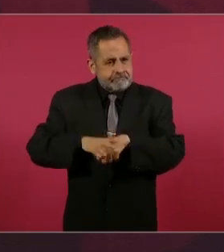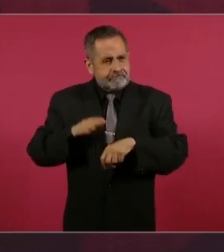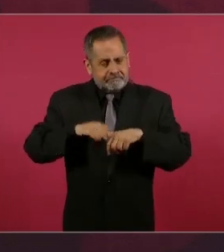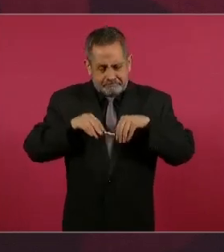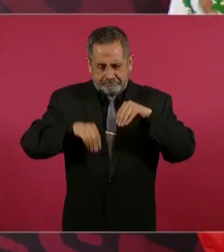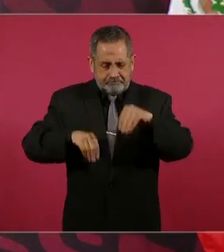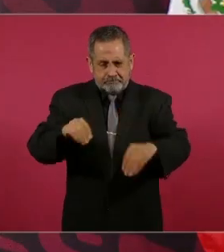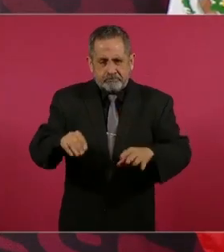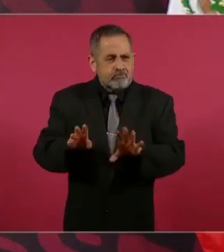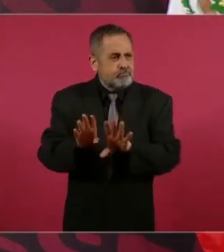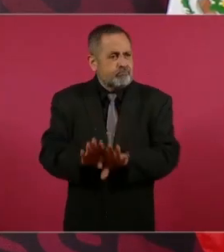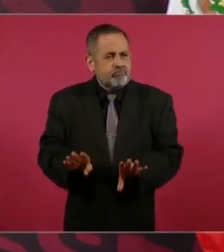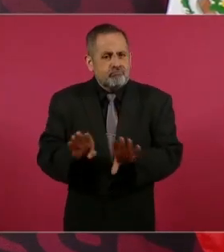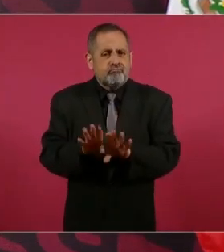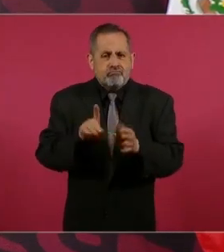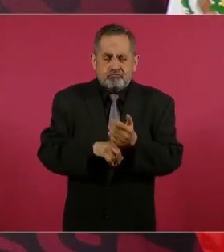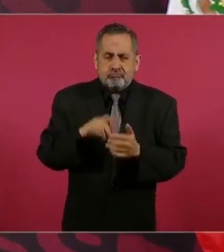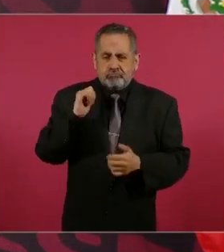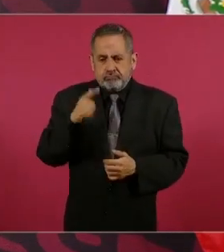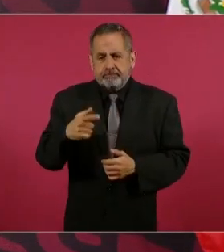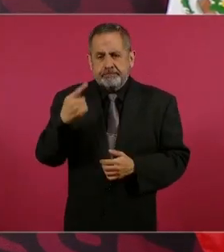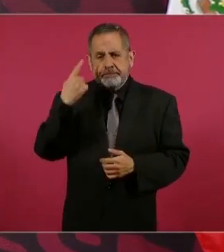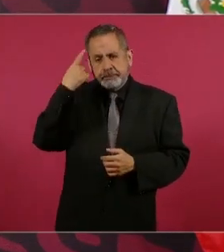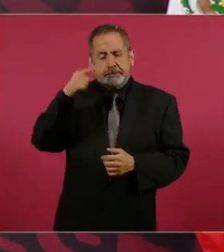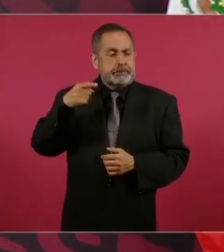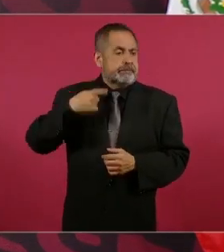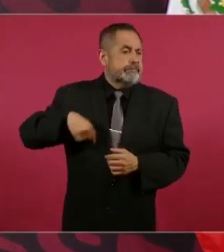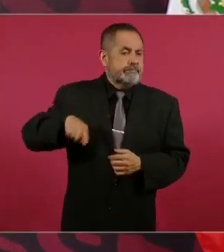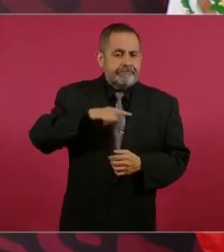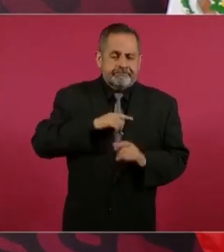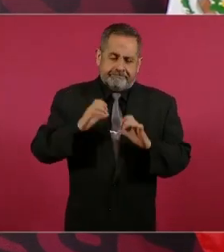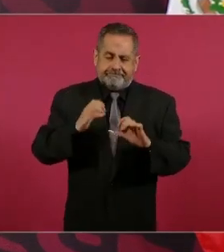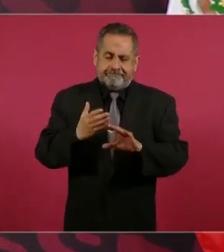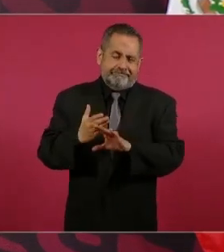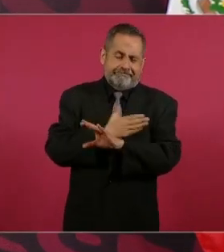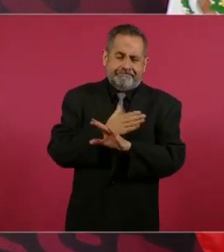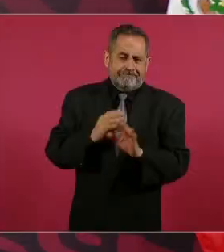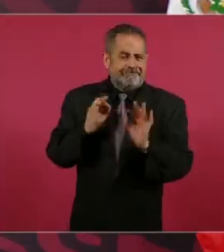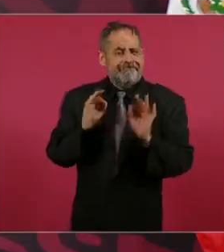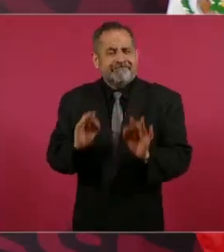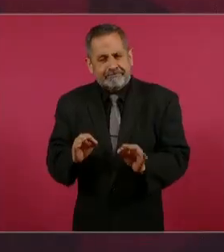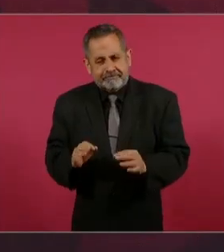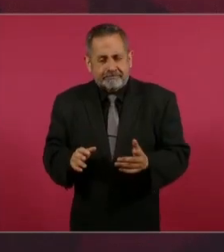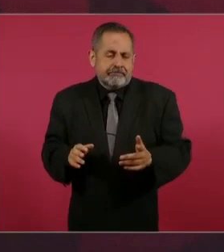buscar formas para prevenir